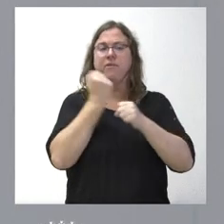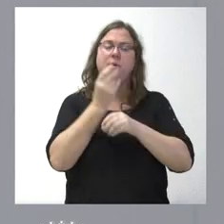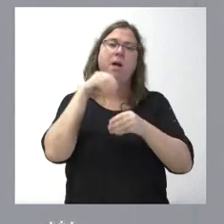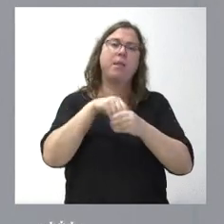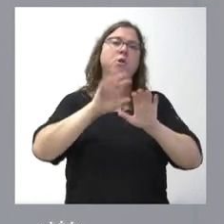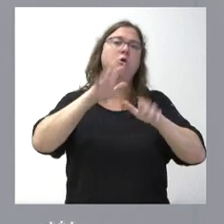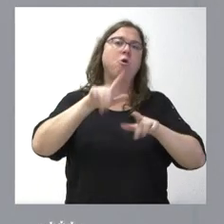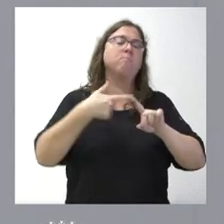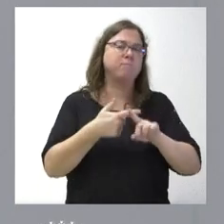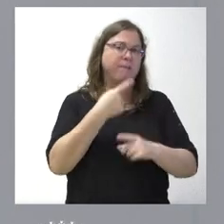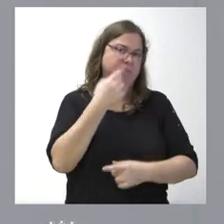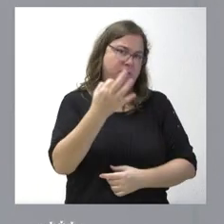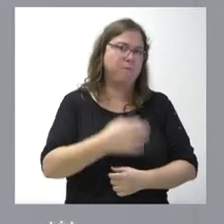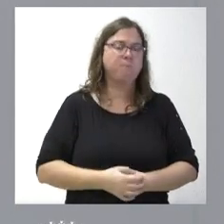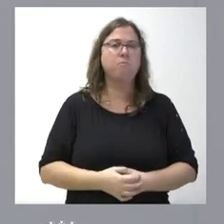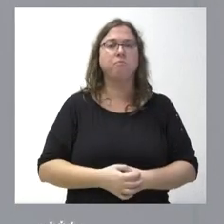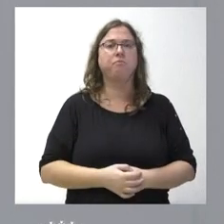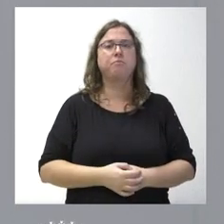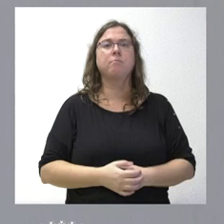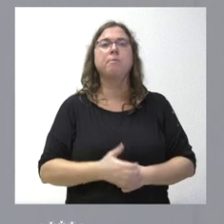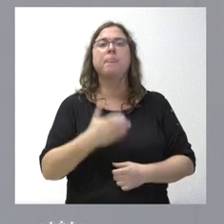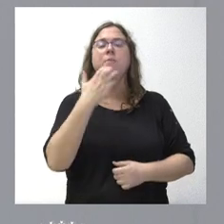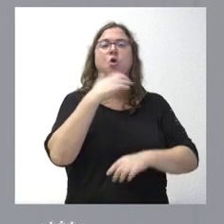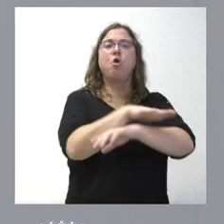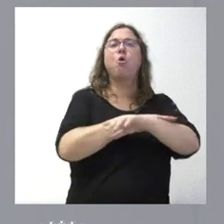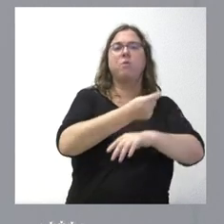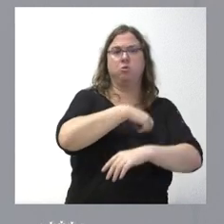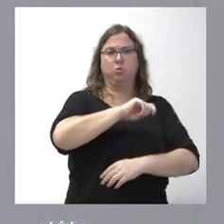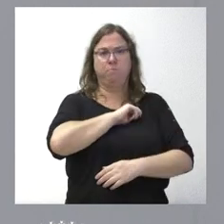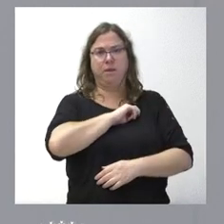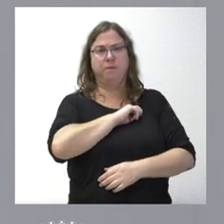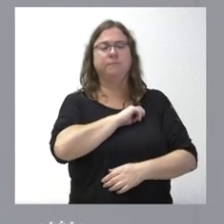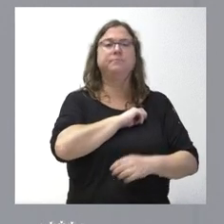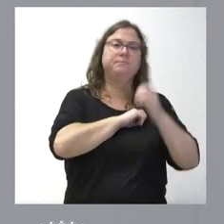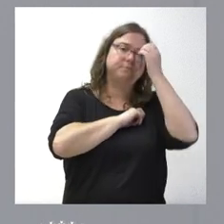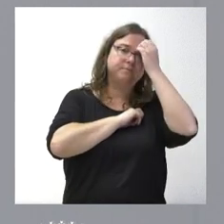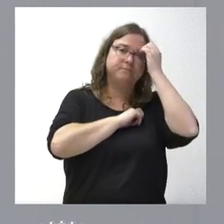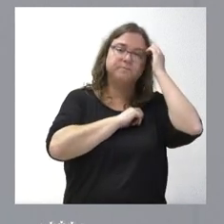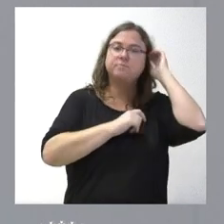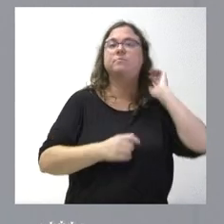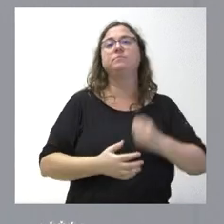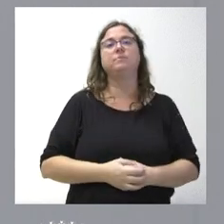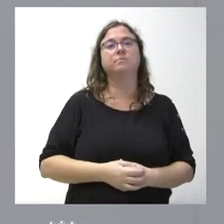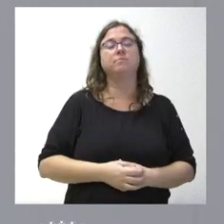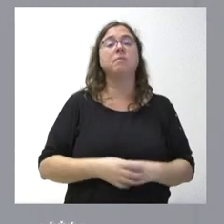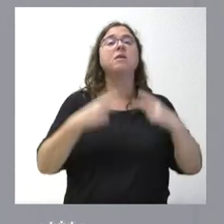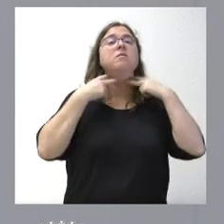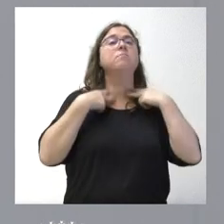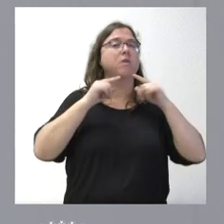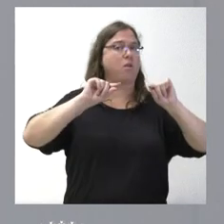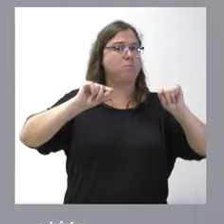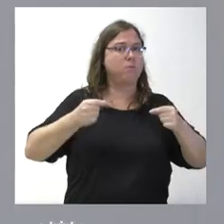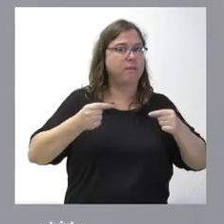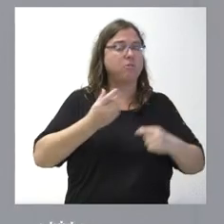y que tienen mucho que decir me refiero a el gobierno de España me refiero a la diputación provincial